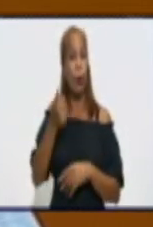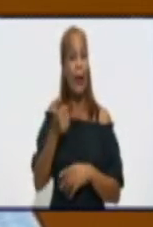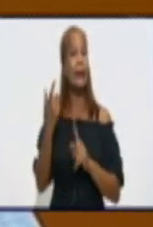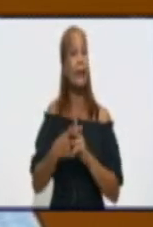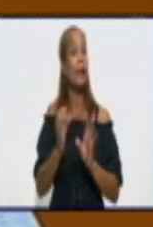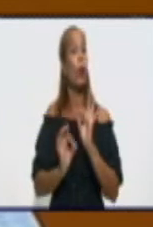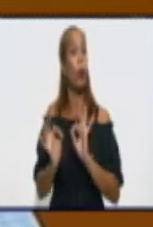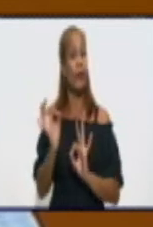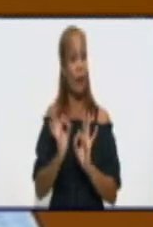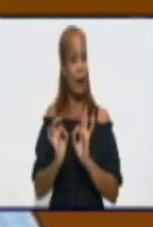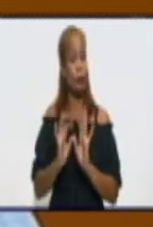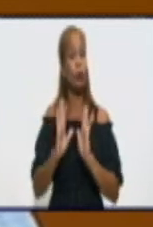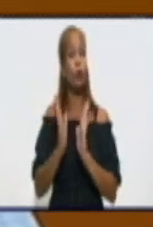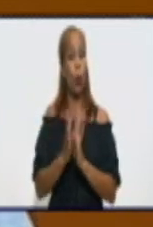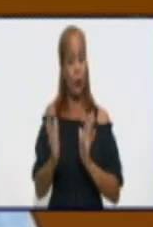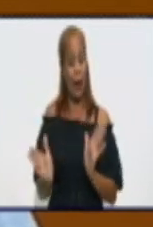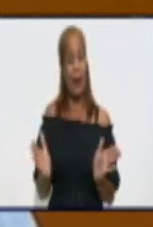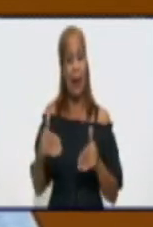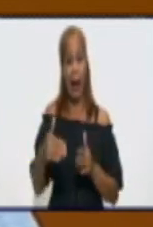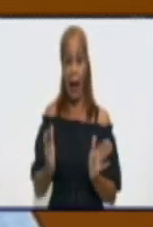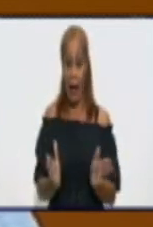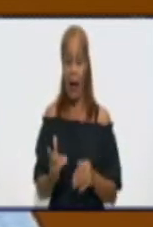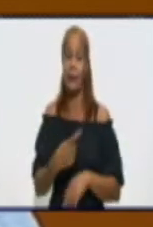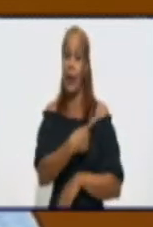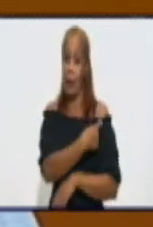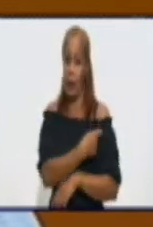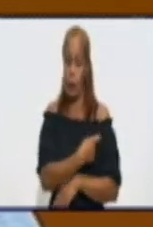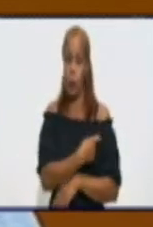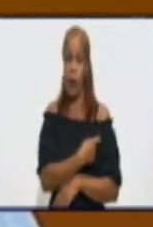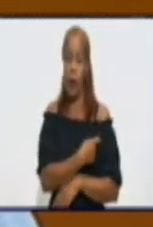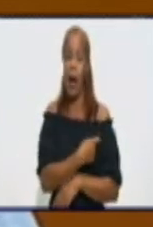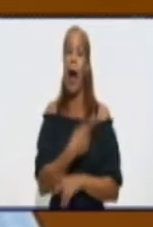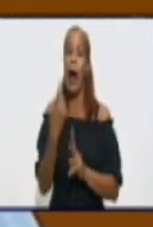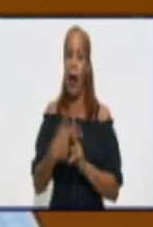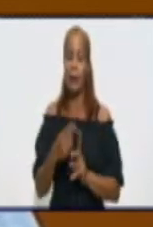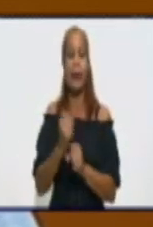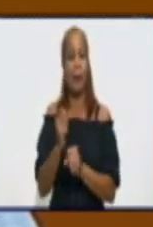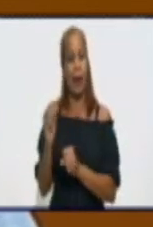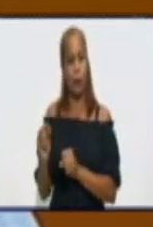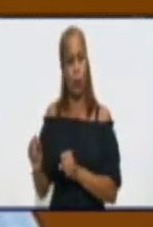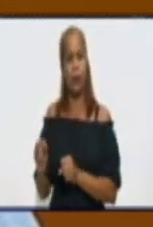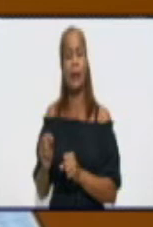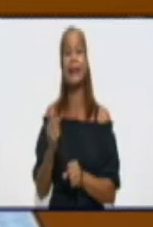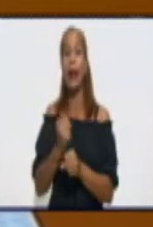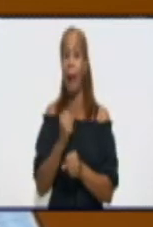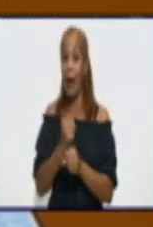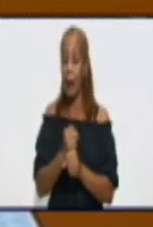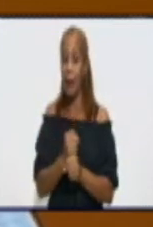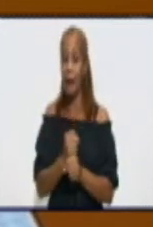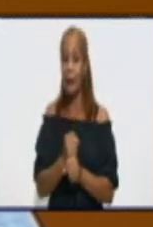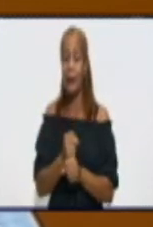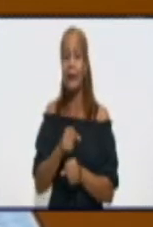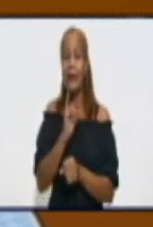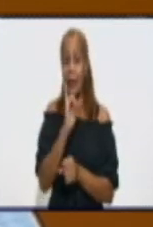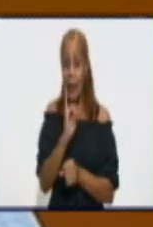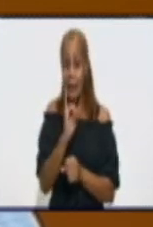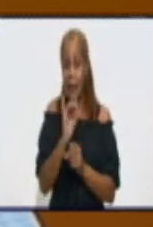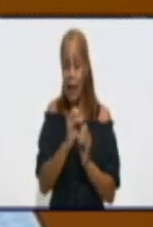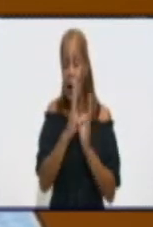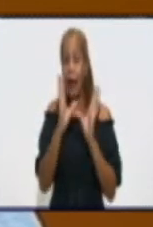vacunal, trabajadores que terminaban a las 12 de la noche. Desde las 5 de la tarde hasta las 12 de la noche permanecían en la droguería en función de ese control.